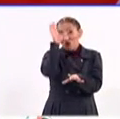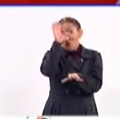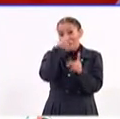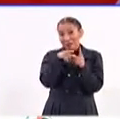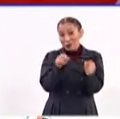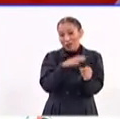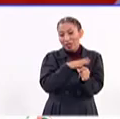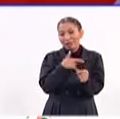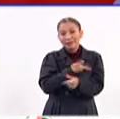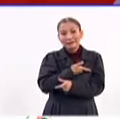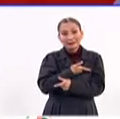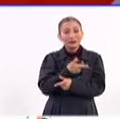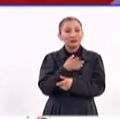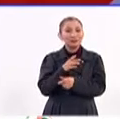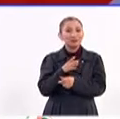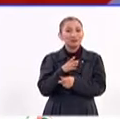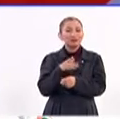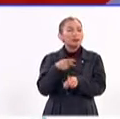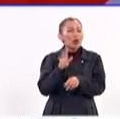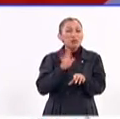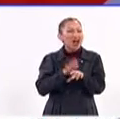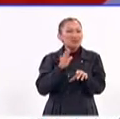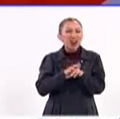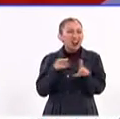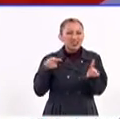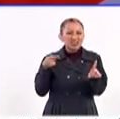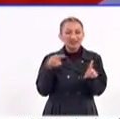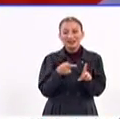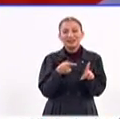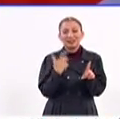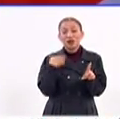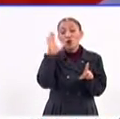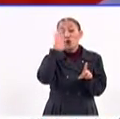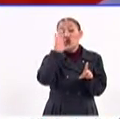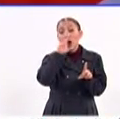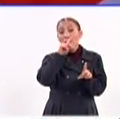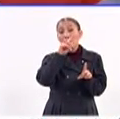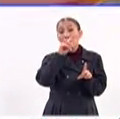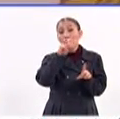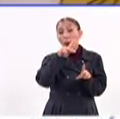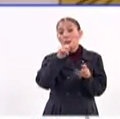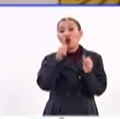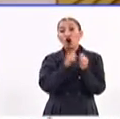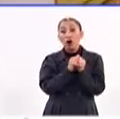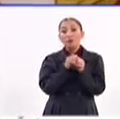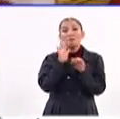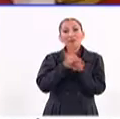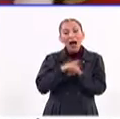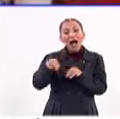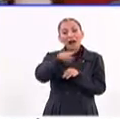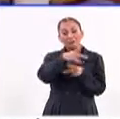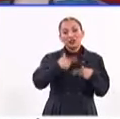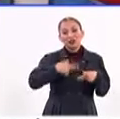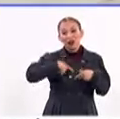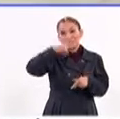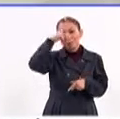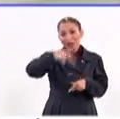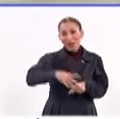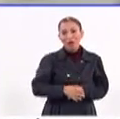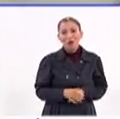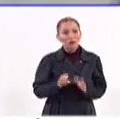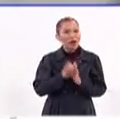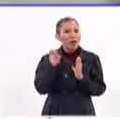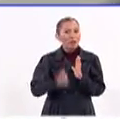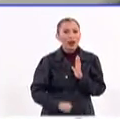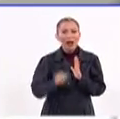cultura japonesa, pero especialmente la cultura pop atrae más a los ciudadanos mexicanos.